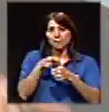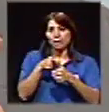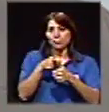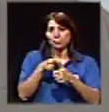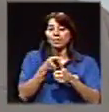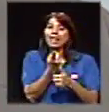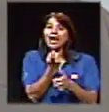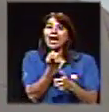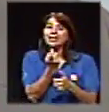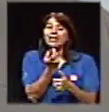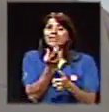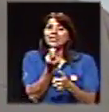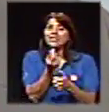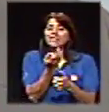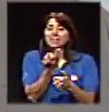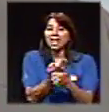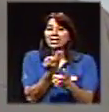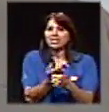financiero, es decir,